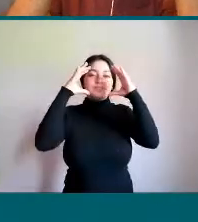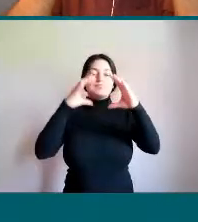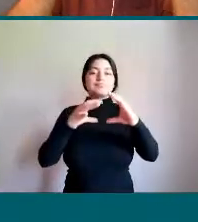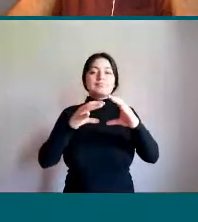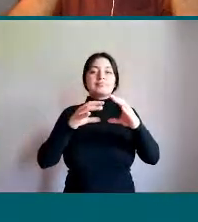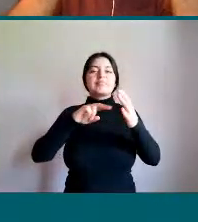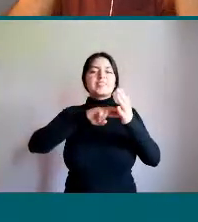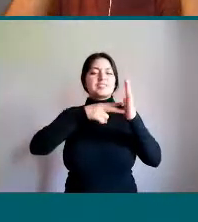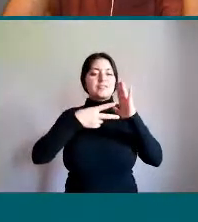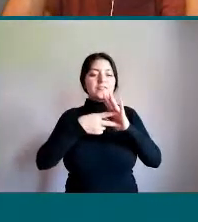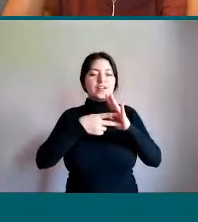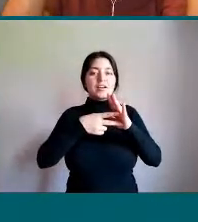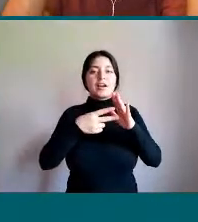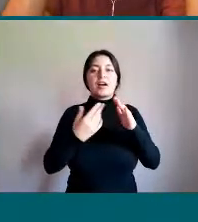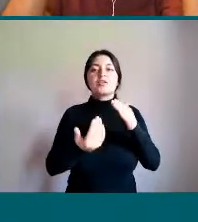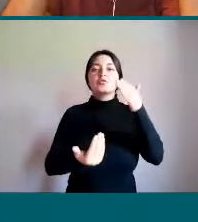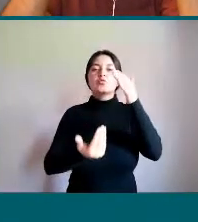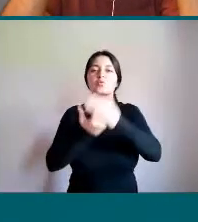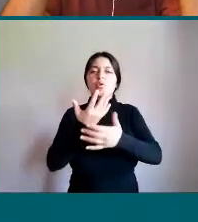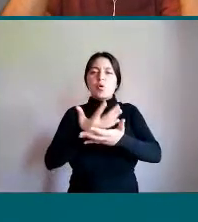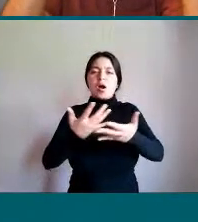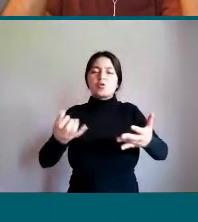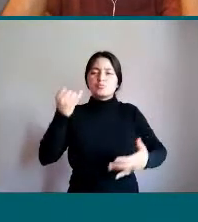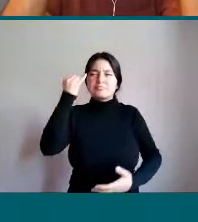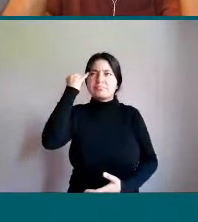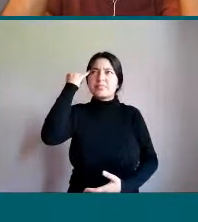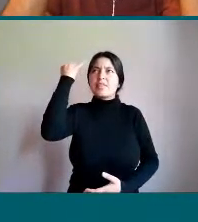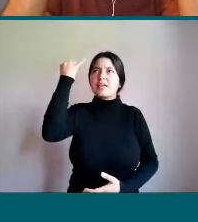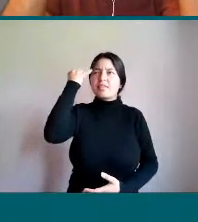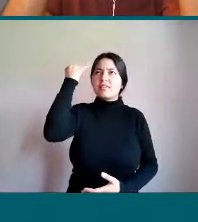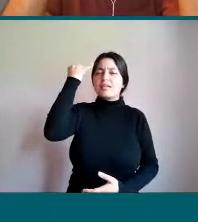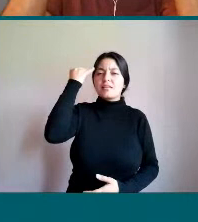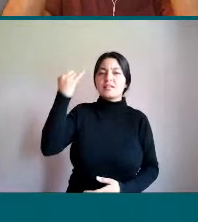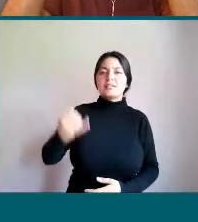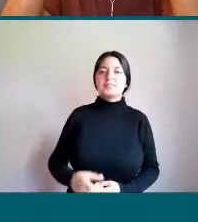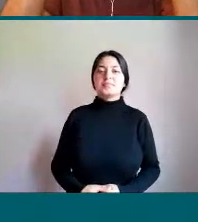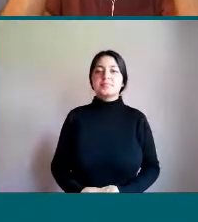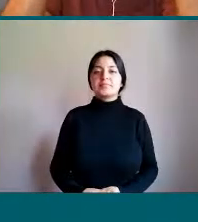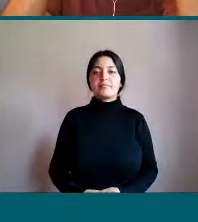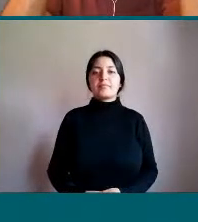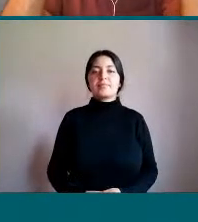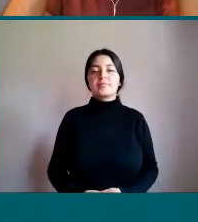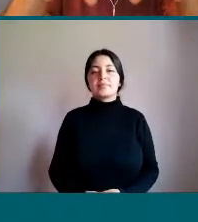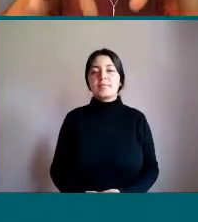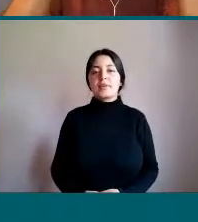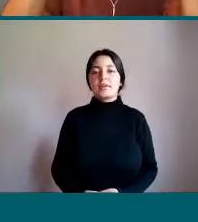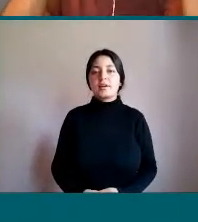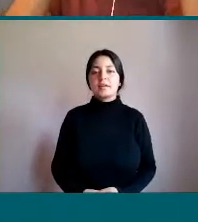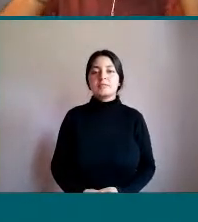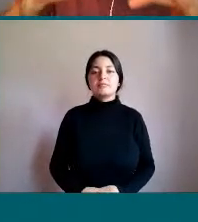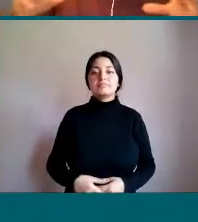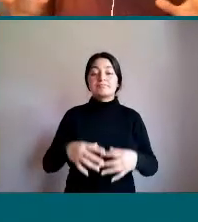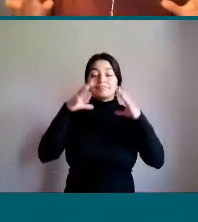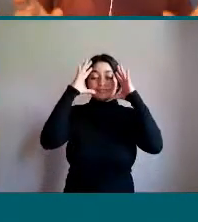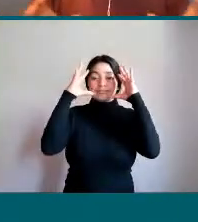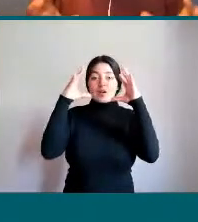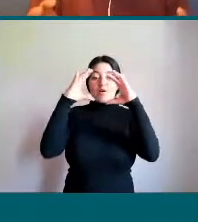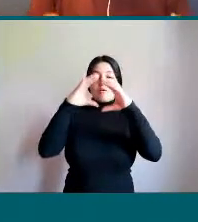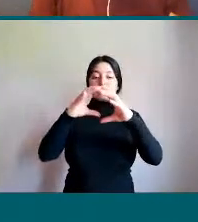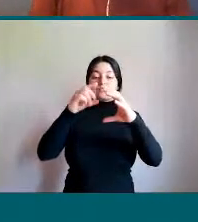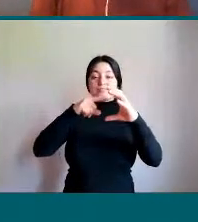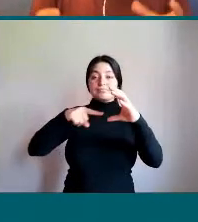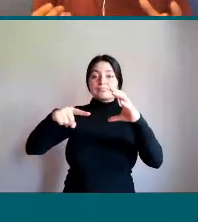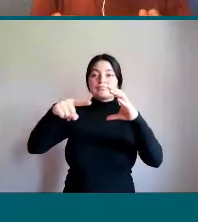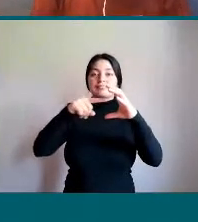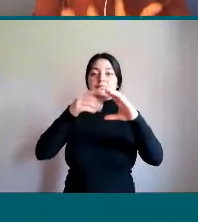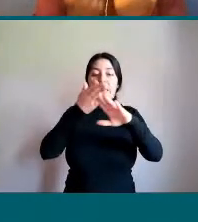algo. Es decir, que parece que el auténtico motor de este aprendizaje es quien lo lleva adentro, con lo cual el maestro